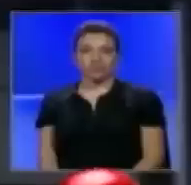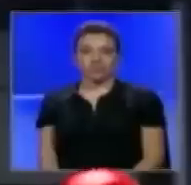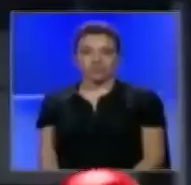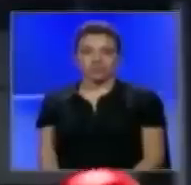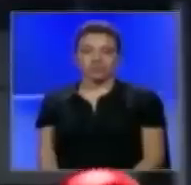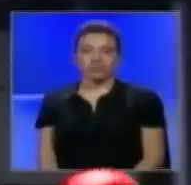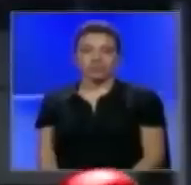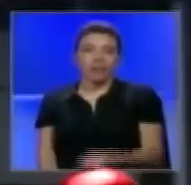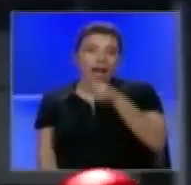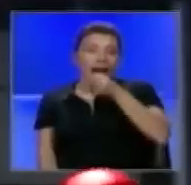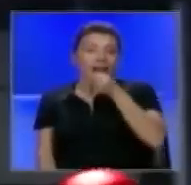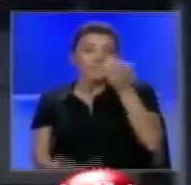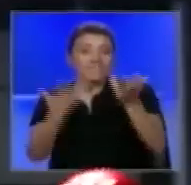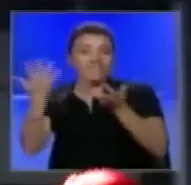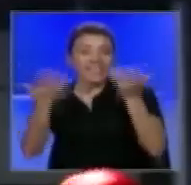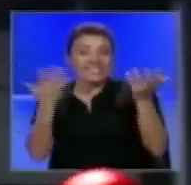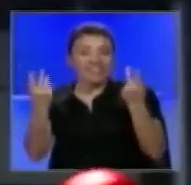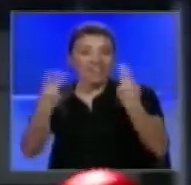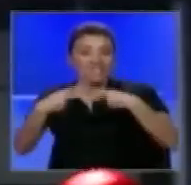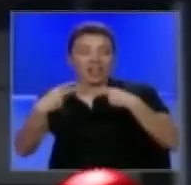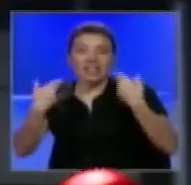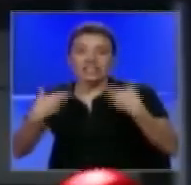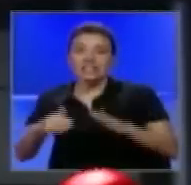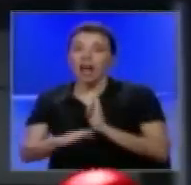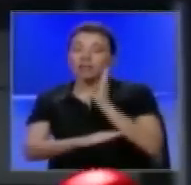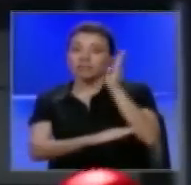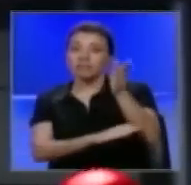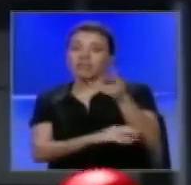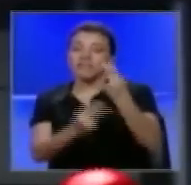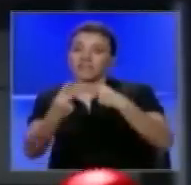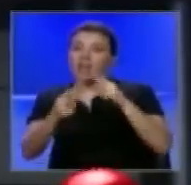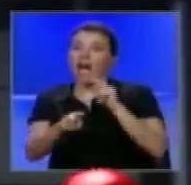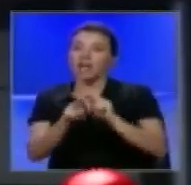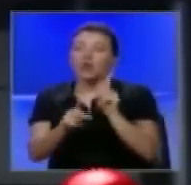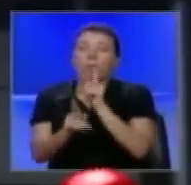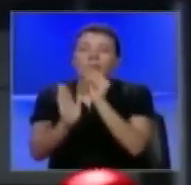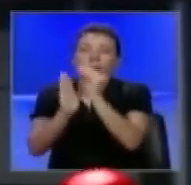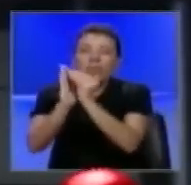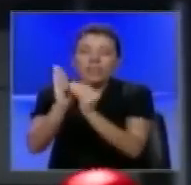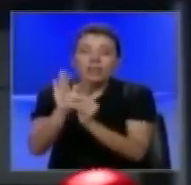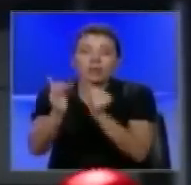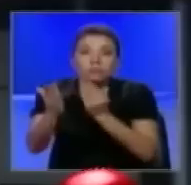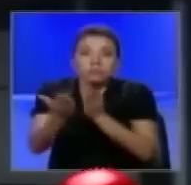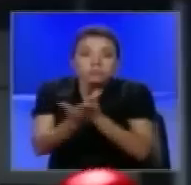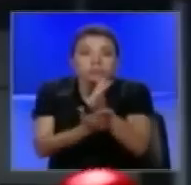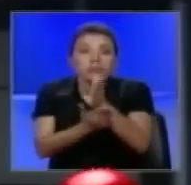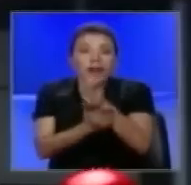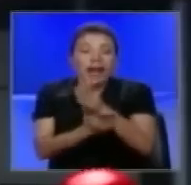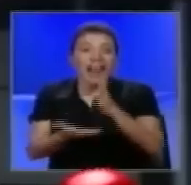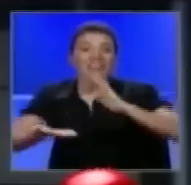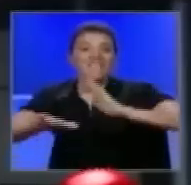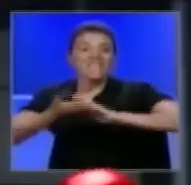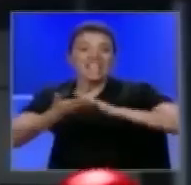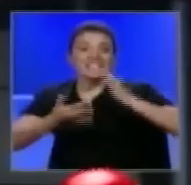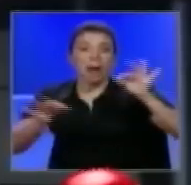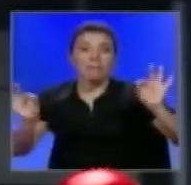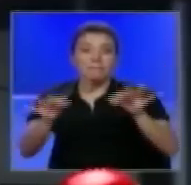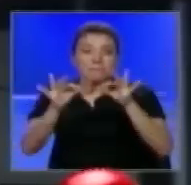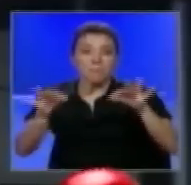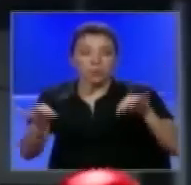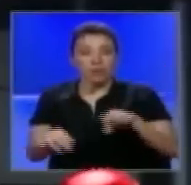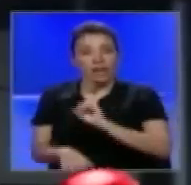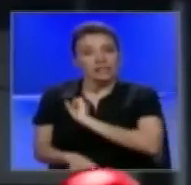Y los animadores del Festival de Viña del Mar ya están en la Ciudad Jardín revisando los últimos detalles a solo días de que comience esta gran fiesta musical.